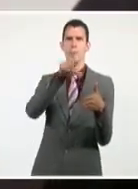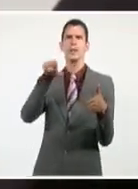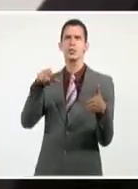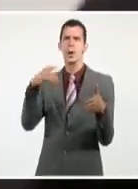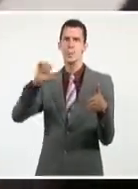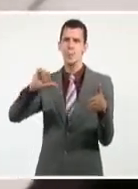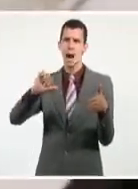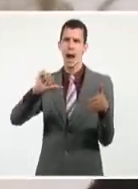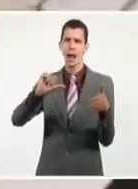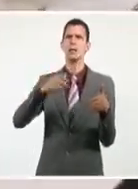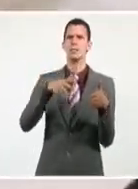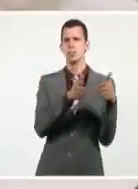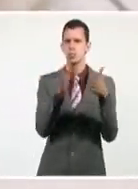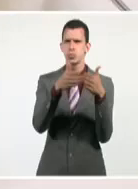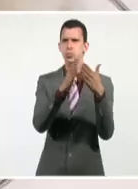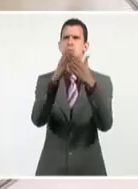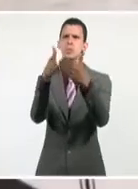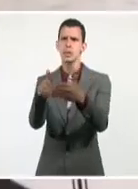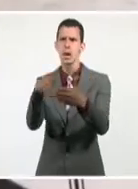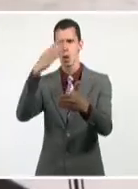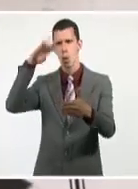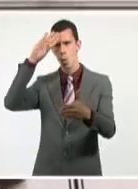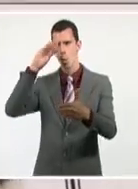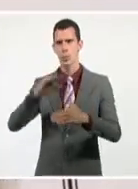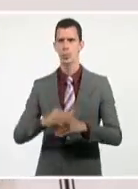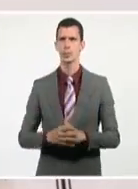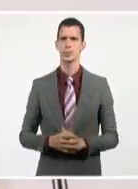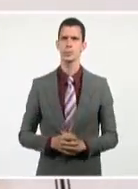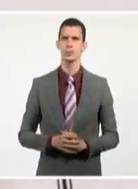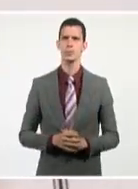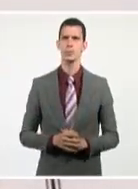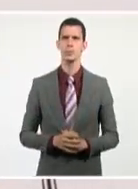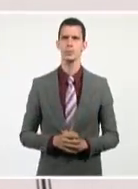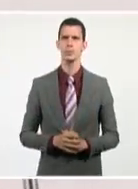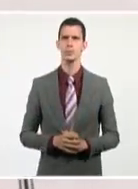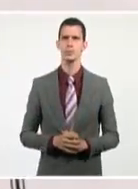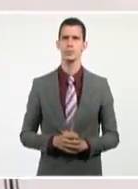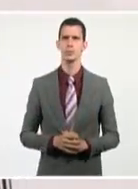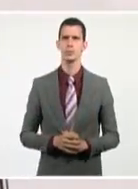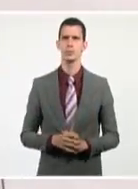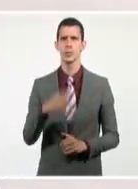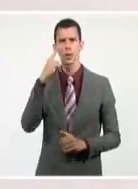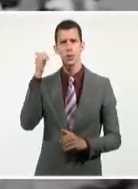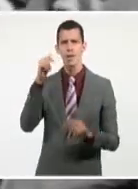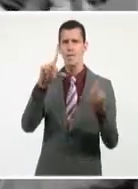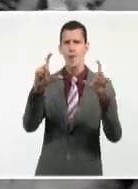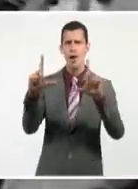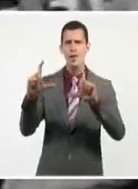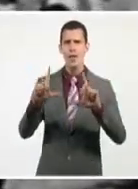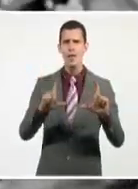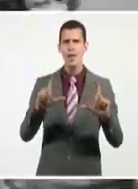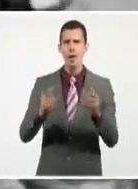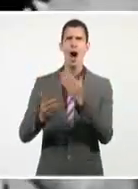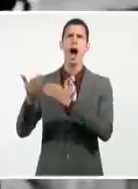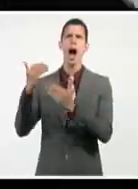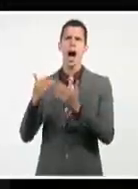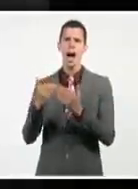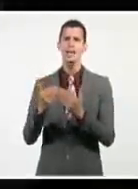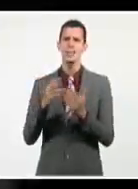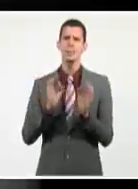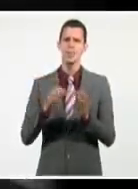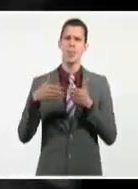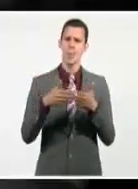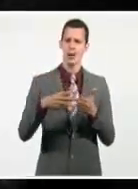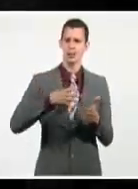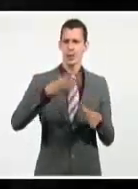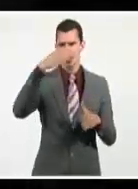5 unidades de superficie pertenecientes a la Marina de Guerra Revolucionaria fue decisiva en la captura de los mercenarios que